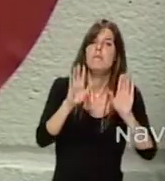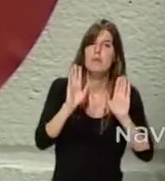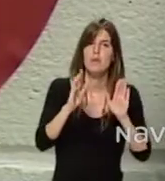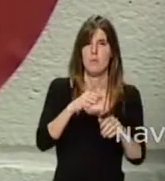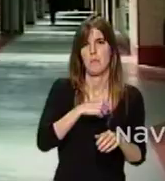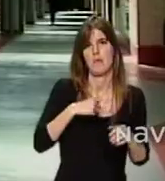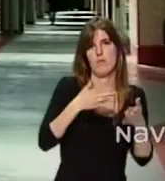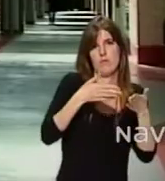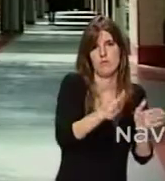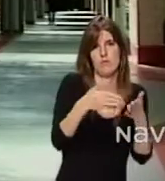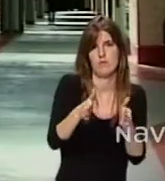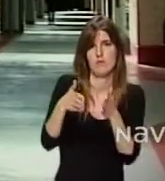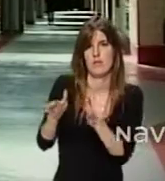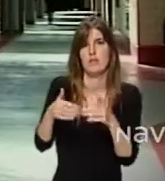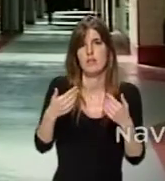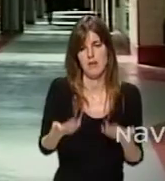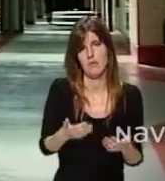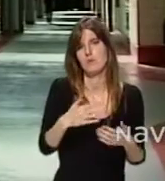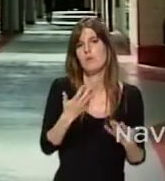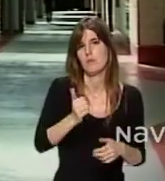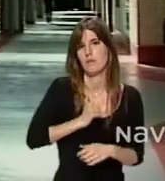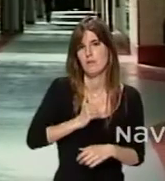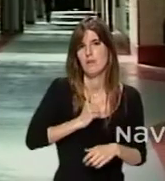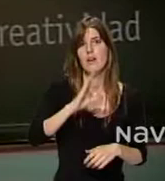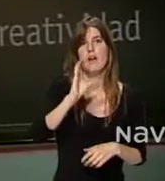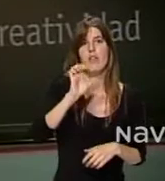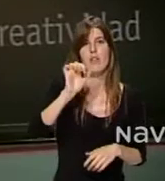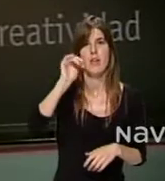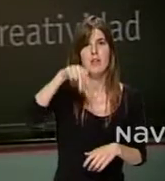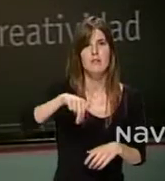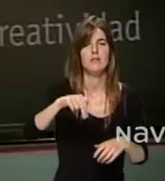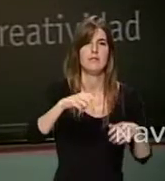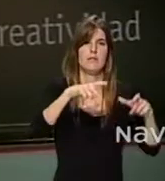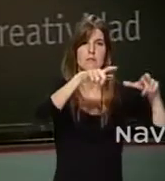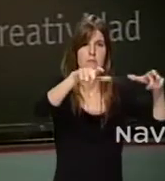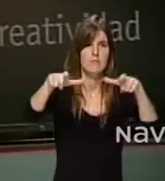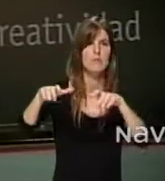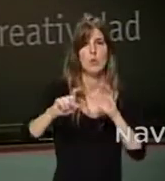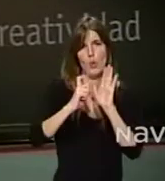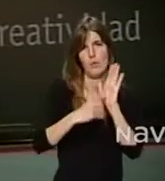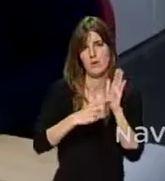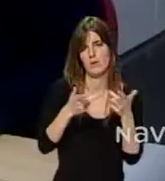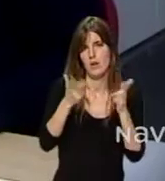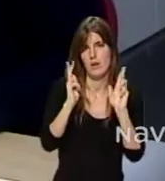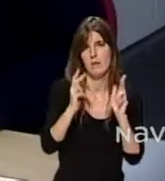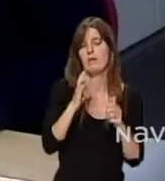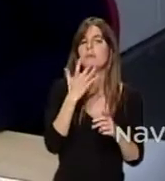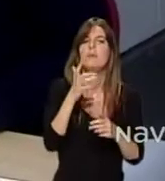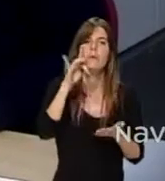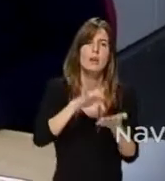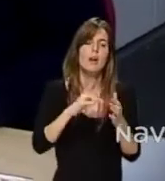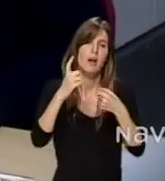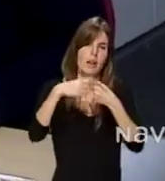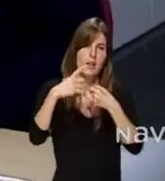acceder también a las instalaciones que tenemos en el resto de CEIN, como espacios de Navarra Factory, para poder reunirse con sus clientes, con sus